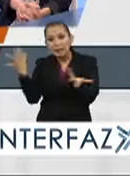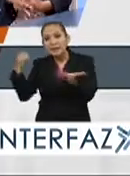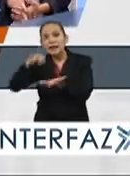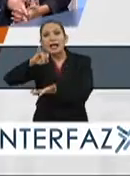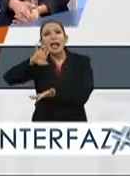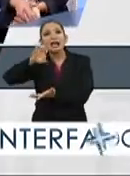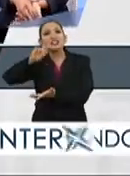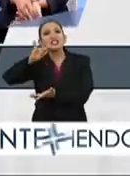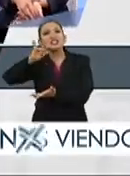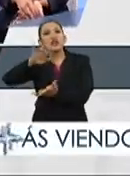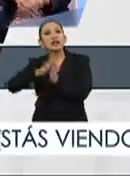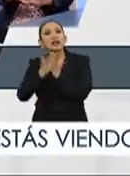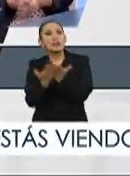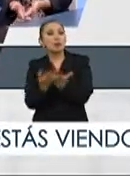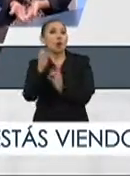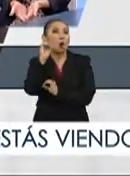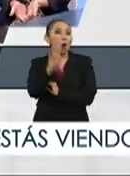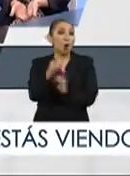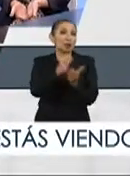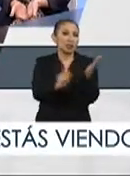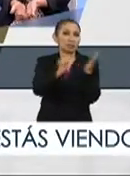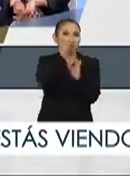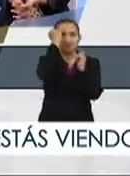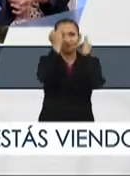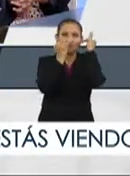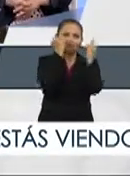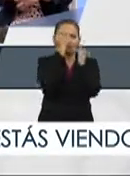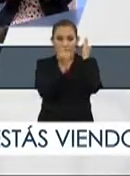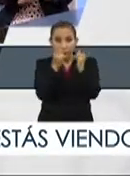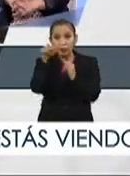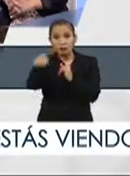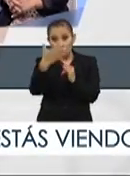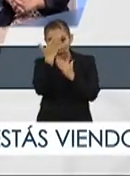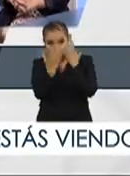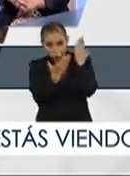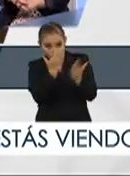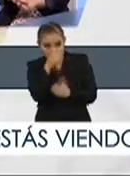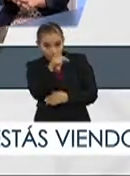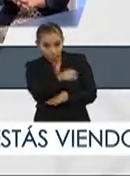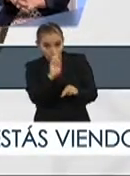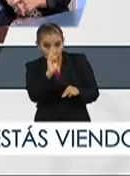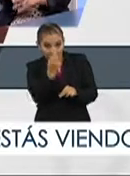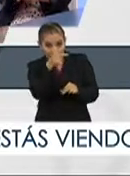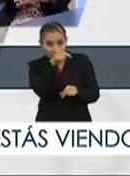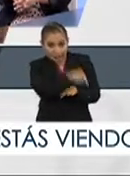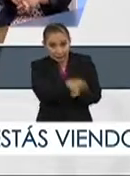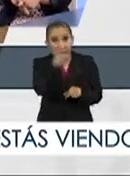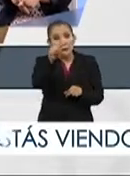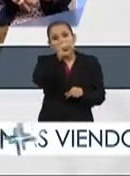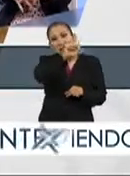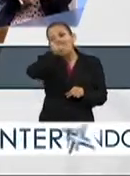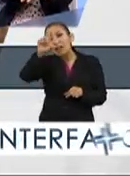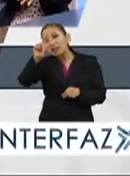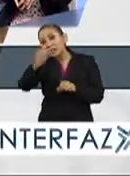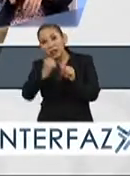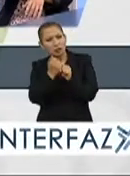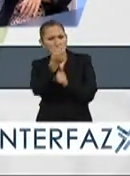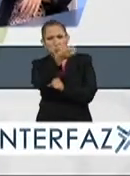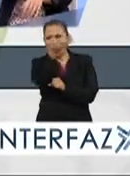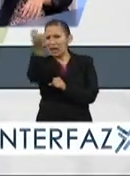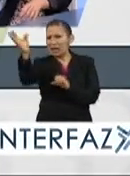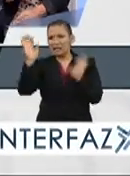edición literaria o en la escritura creativa. Si eres estudiante universitario, eso, entre 20 y 30 años, de